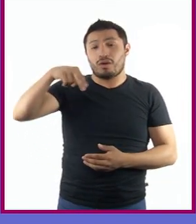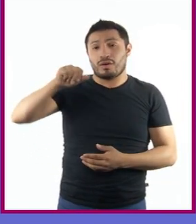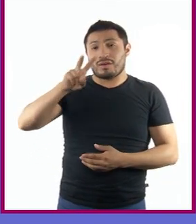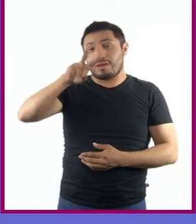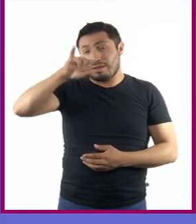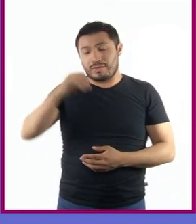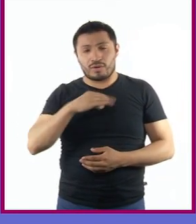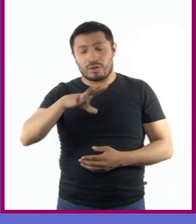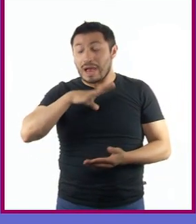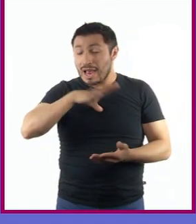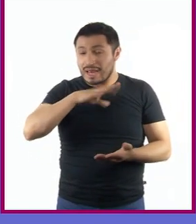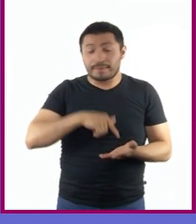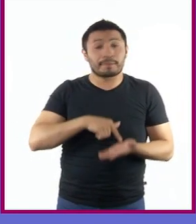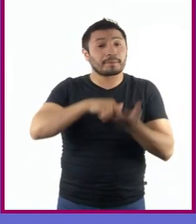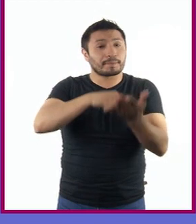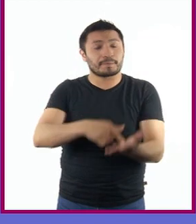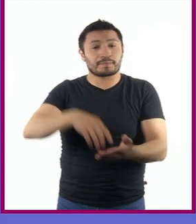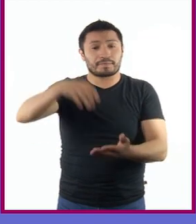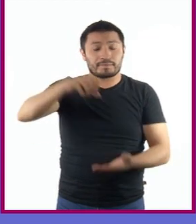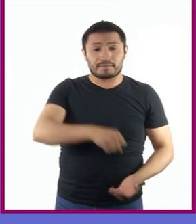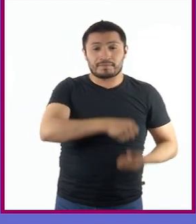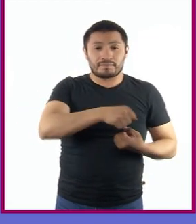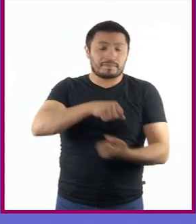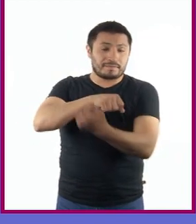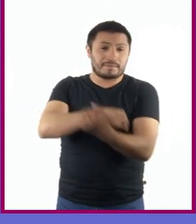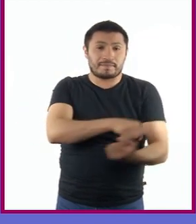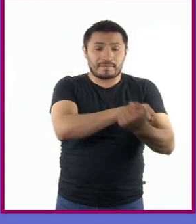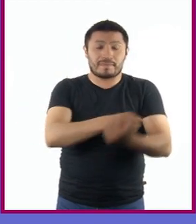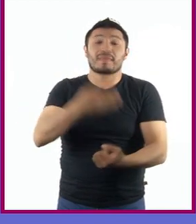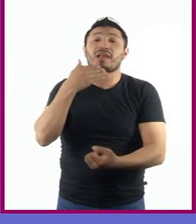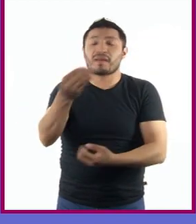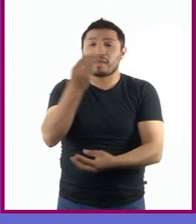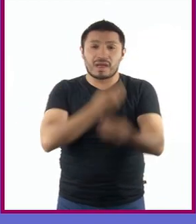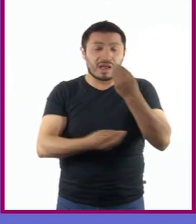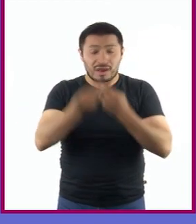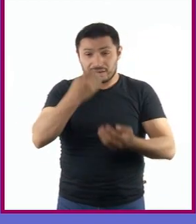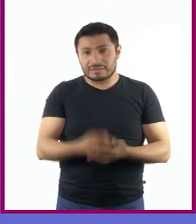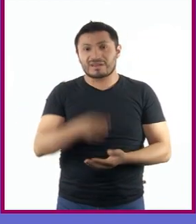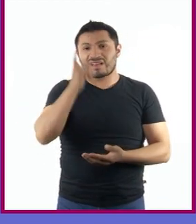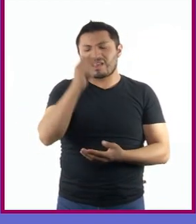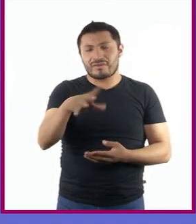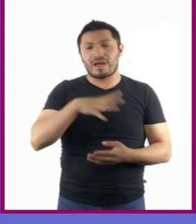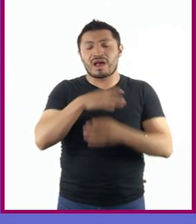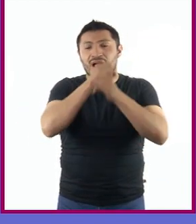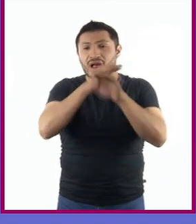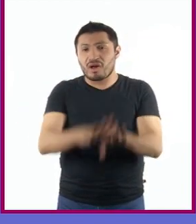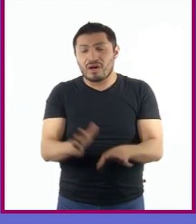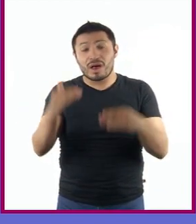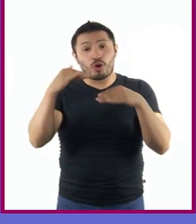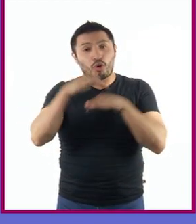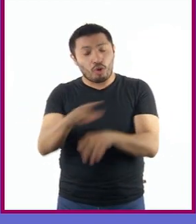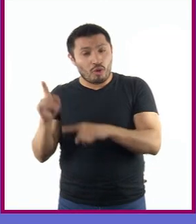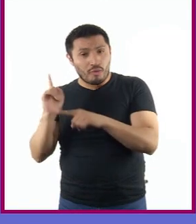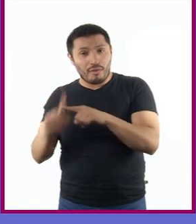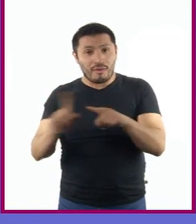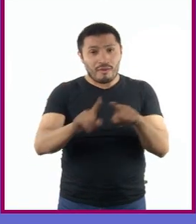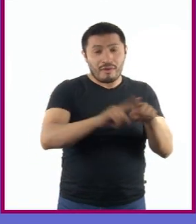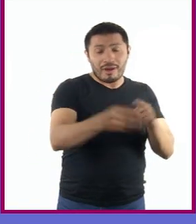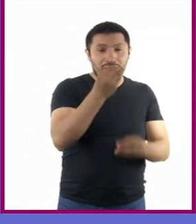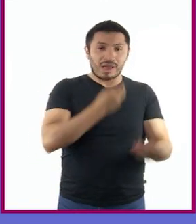la iniciativa de las canastas regionales del bien comer, las cuales recopilan información sobre la diversidad de alimentos de